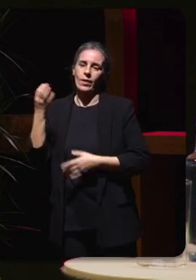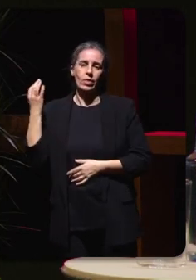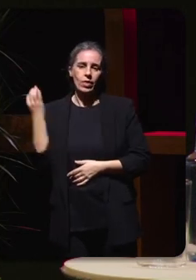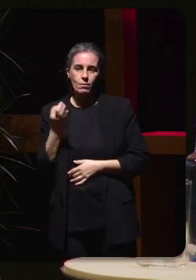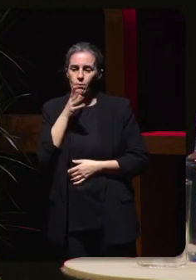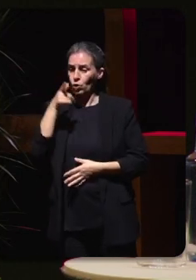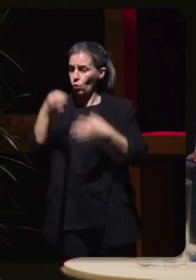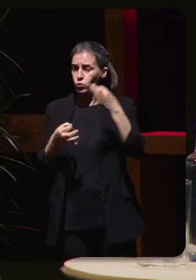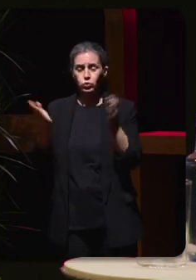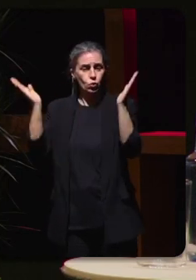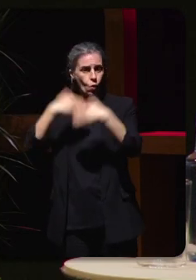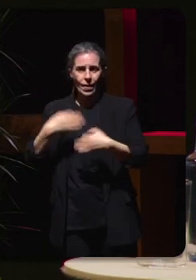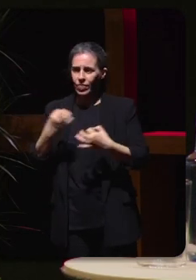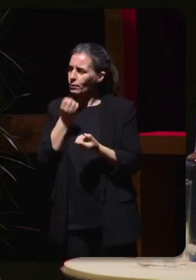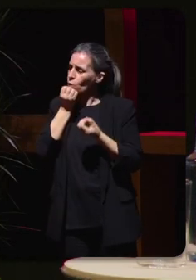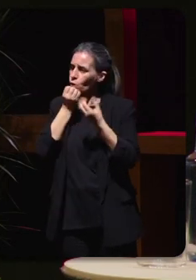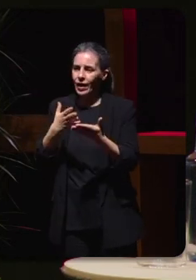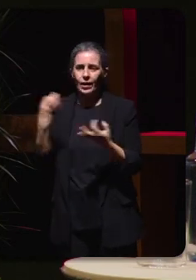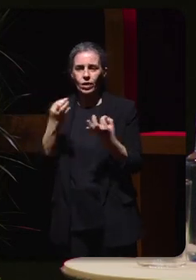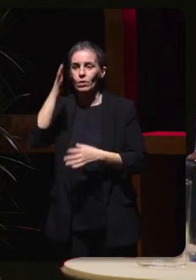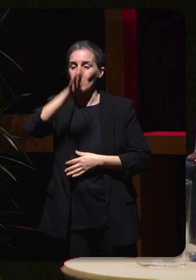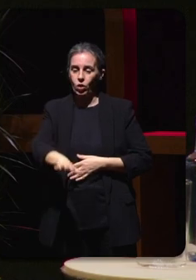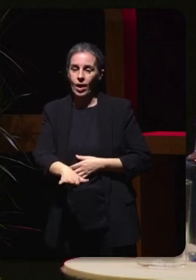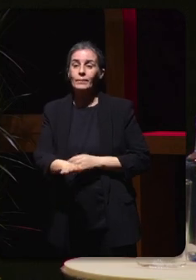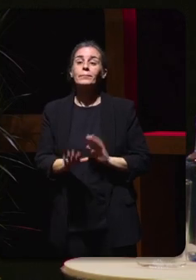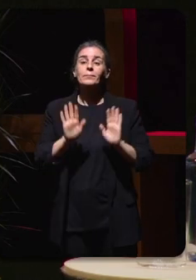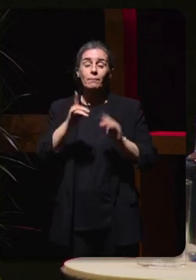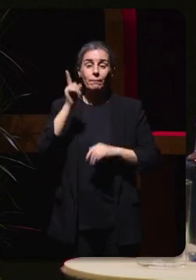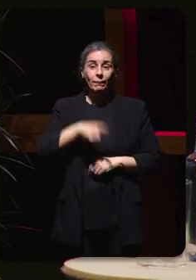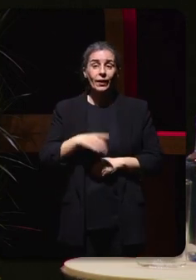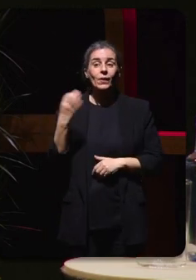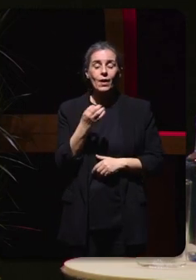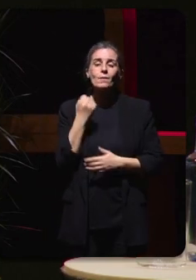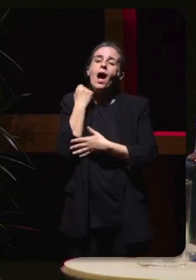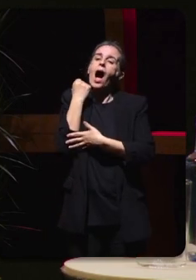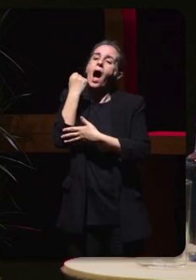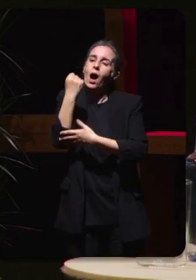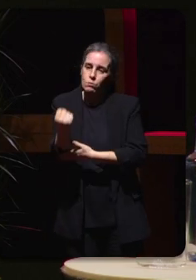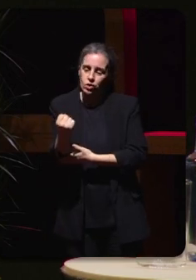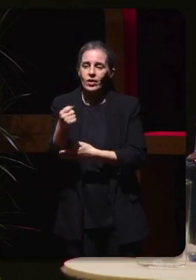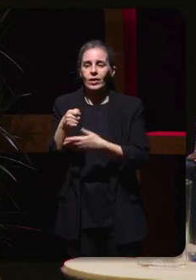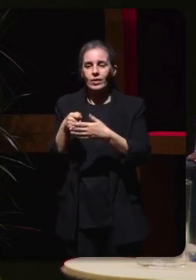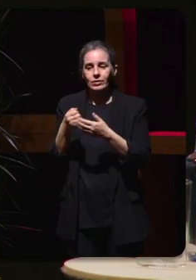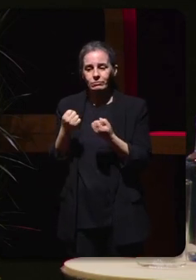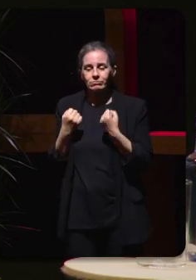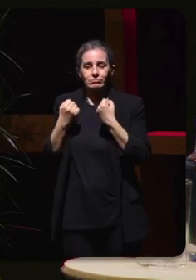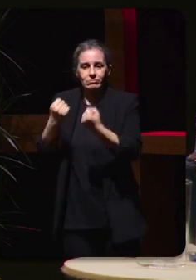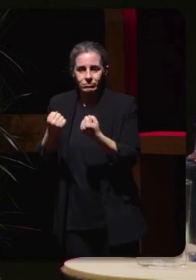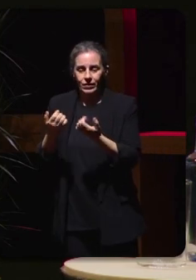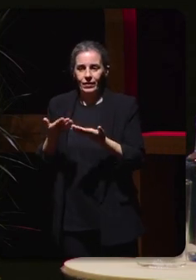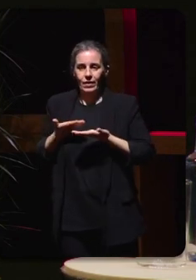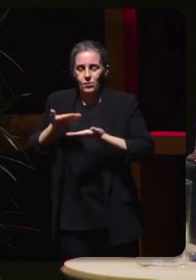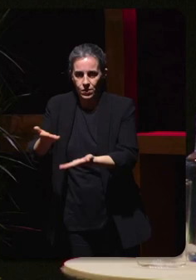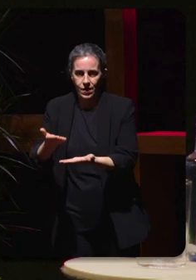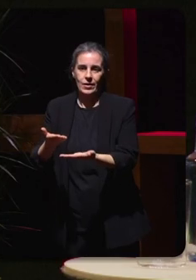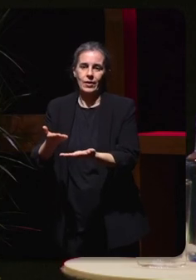injusto y que hay que contarlo y que hay que denunciarlo, pero también hay que apoyar, reforzar y contar, o sea,